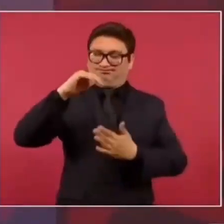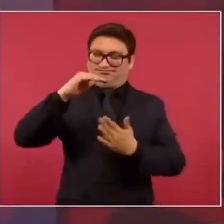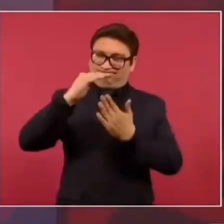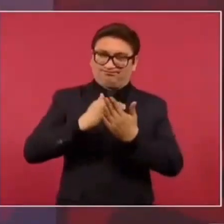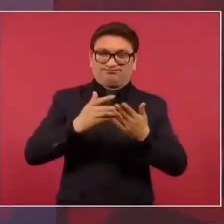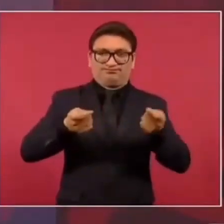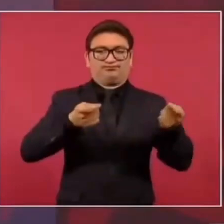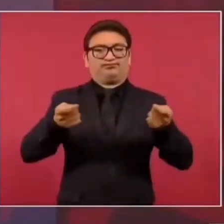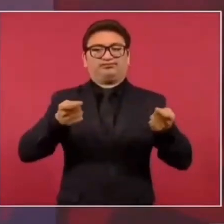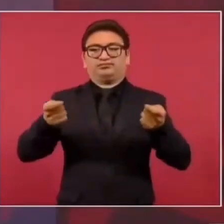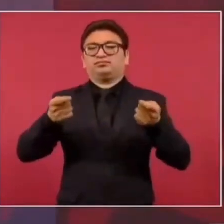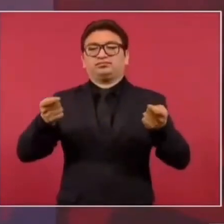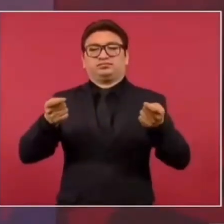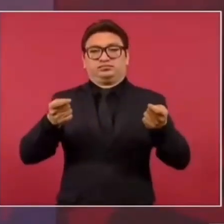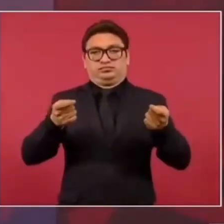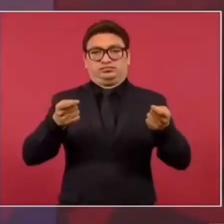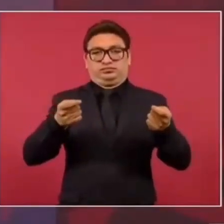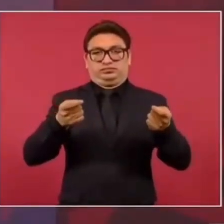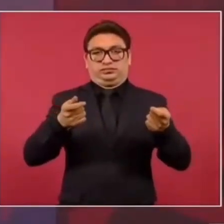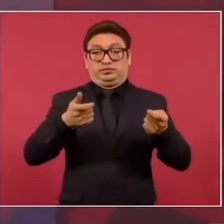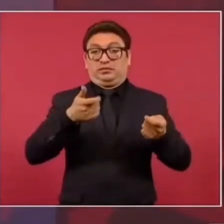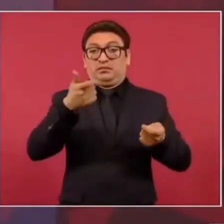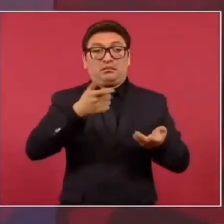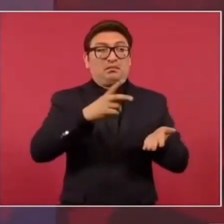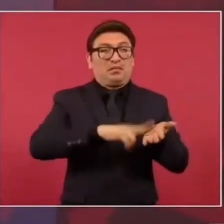el aumento de los precios,